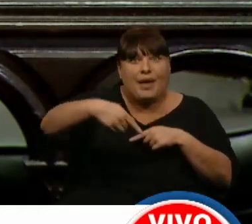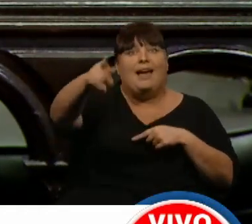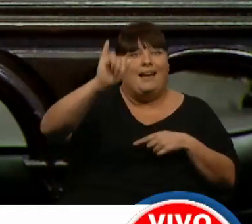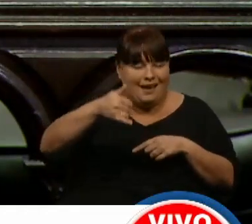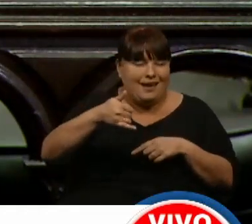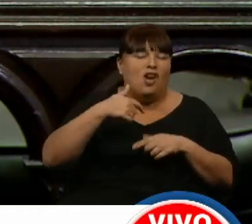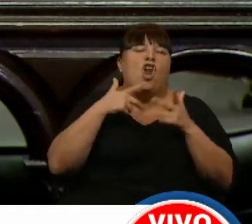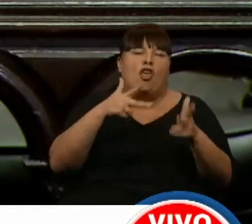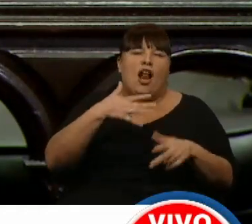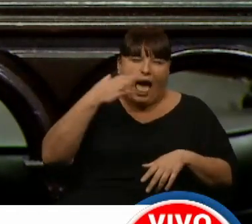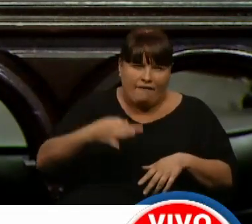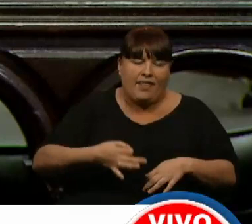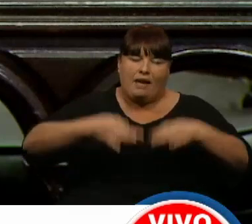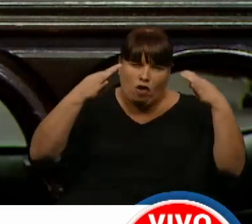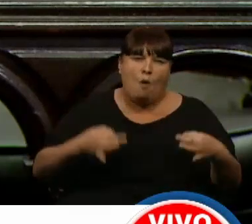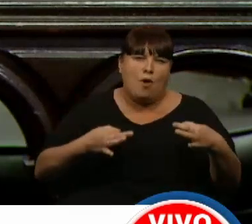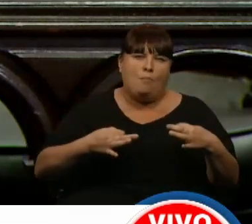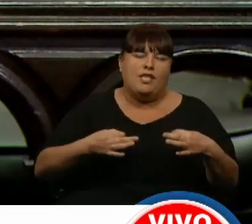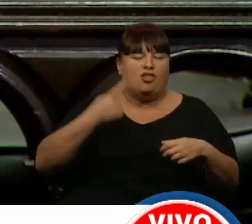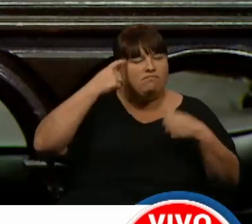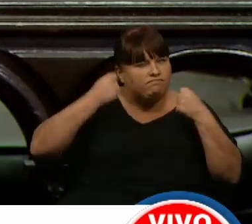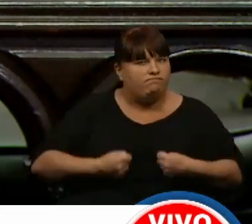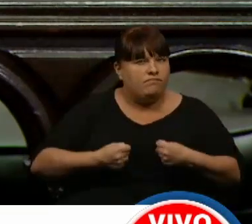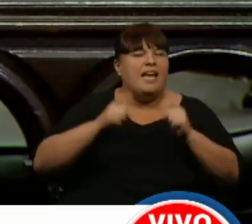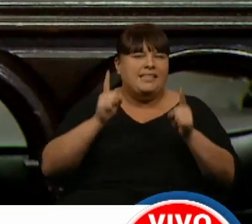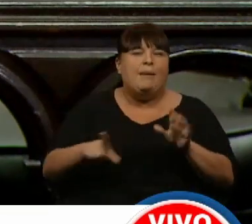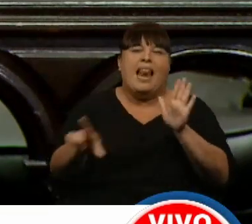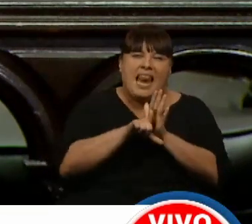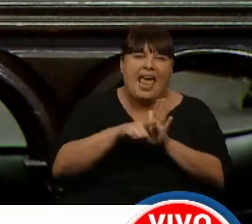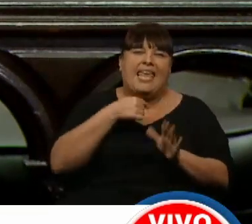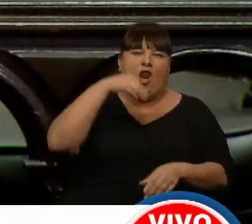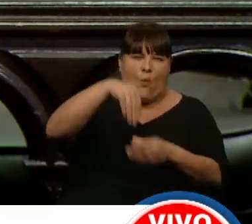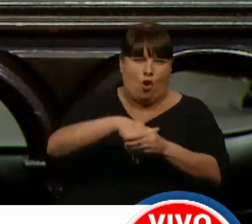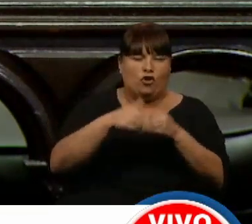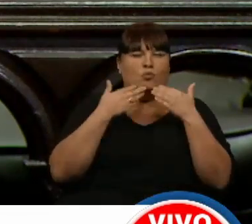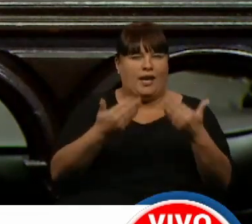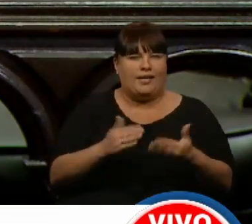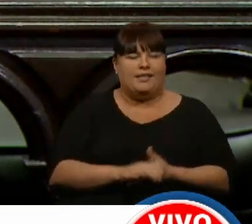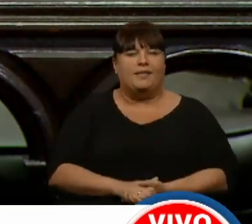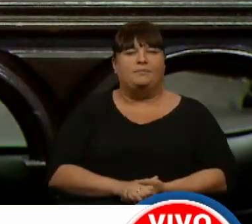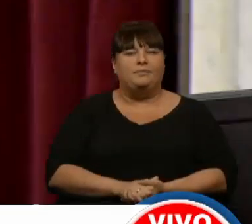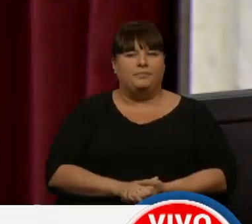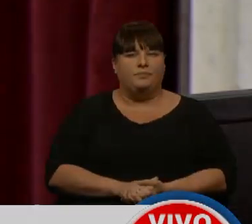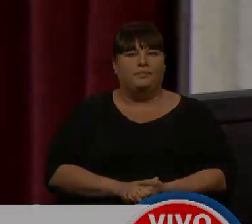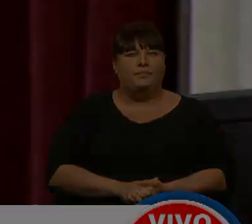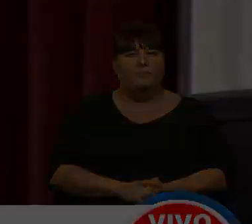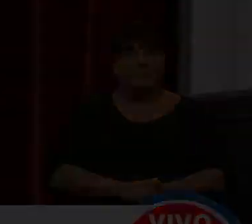sustentable, lo decimos realmente con compromiso, con convicción y con las leyes que queremos votar. Muchas gracias. Muchas gracias, diputada Austin.